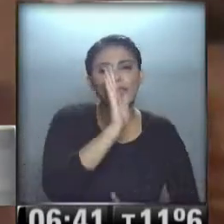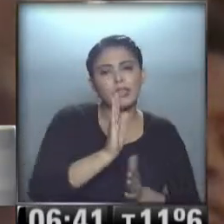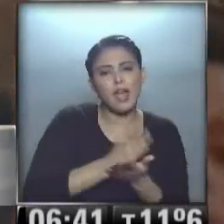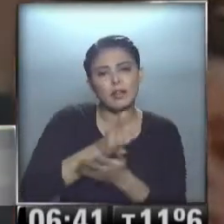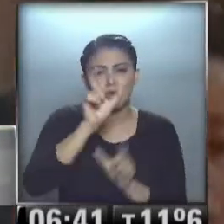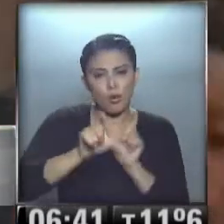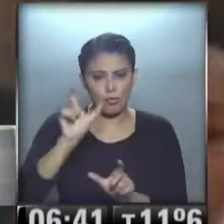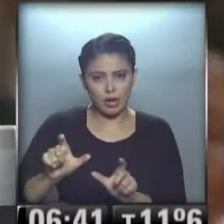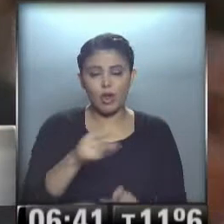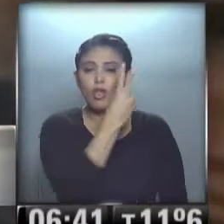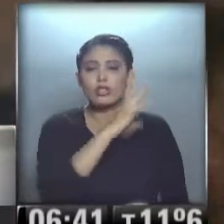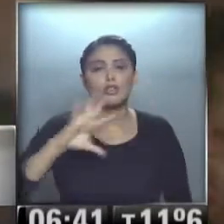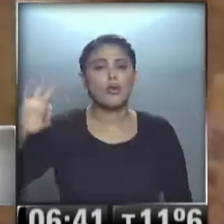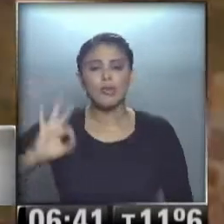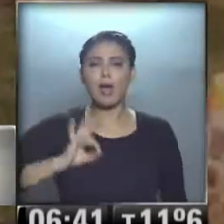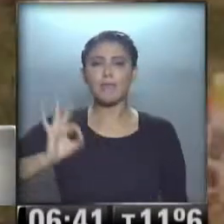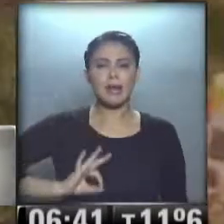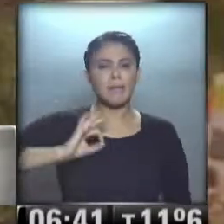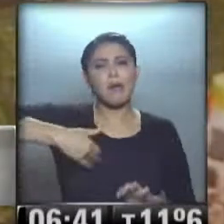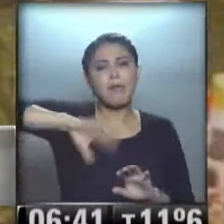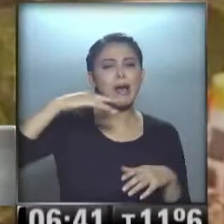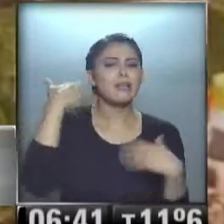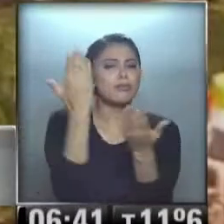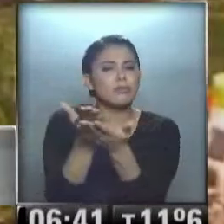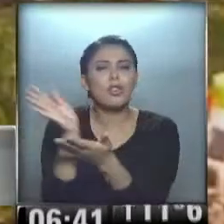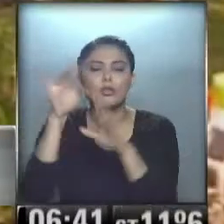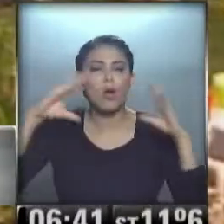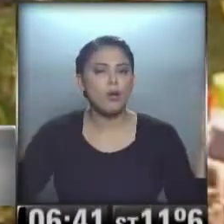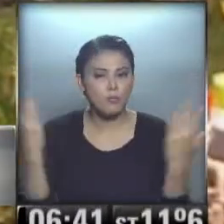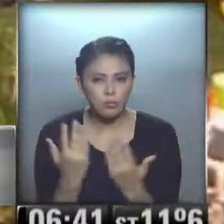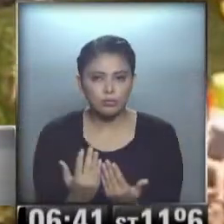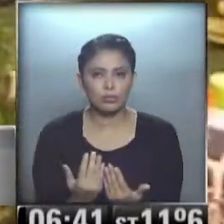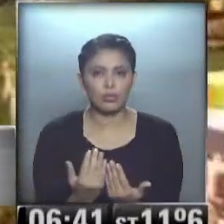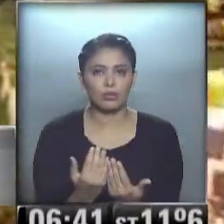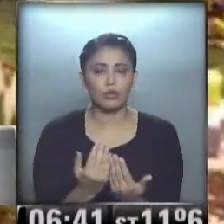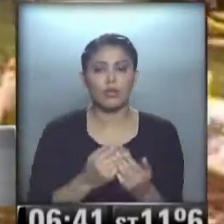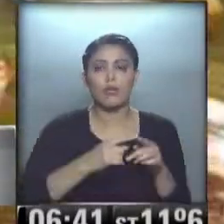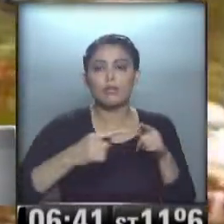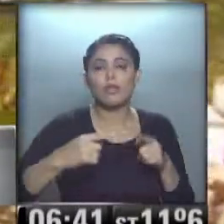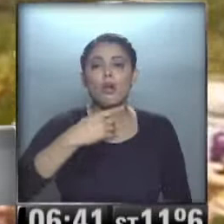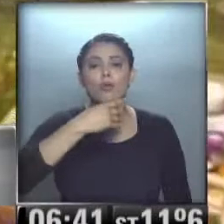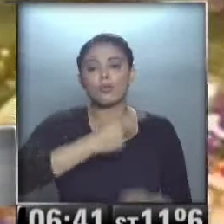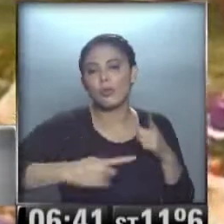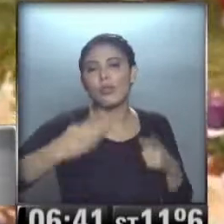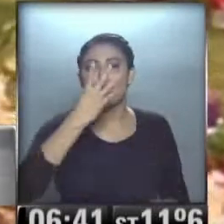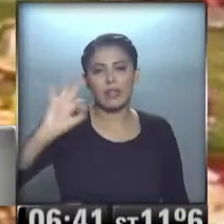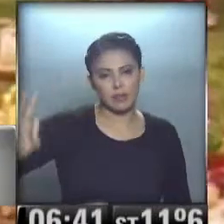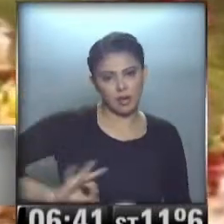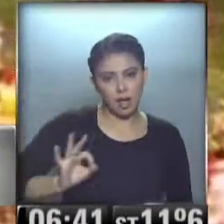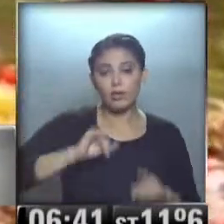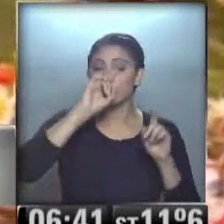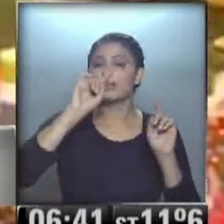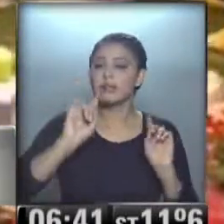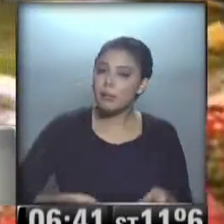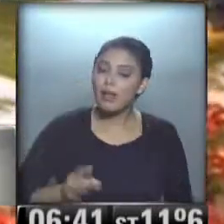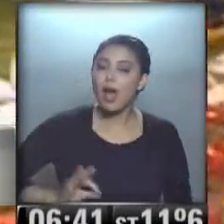de 250 premios y reconocimientos internacionales durante 4 décadas, incluido